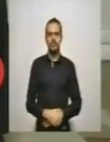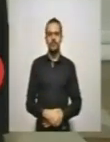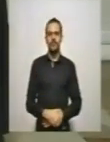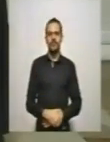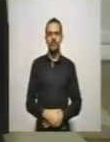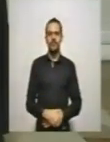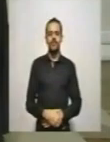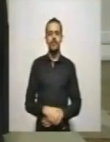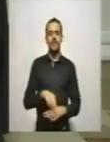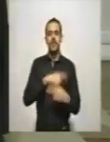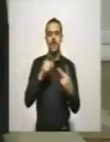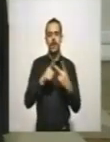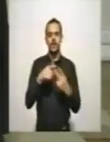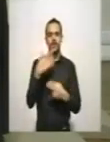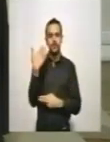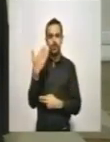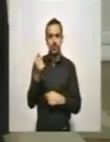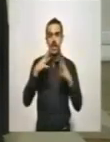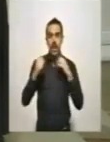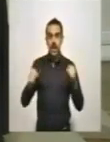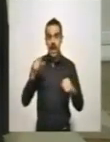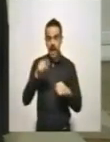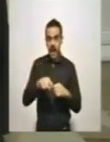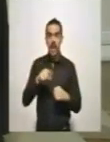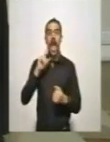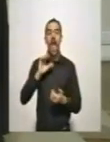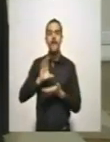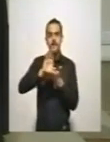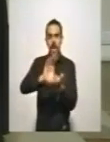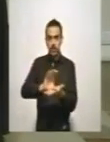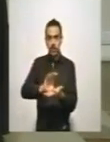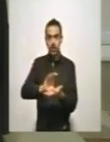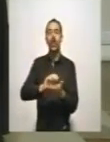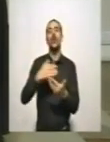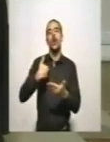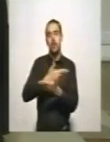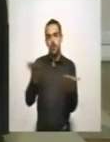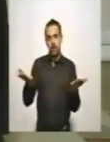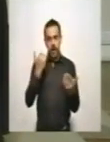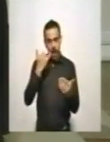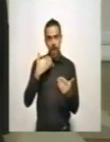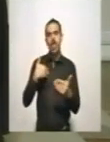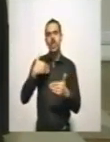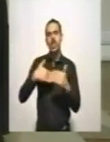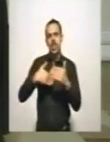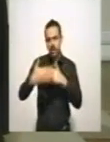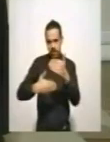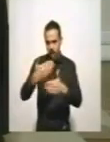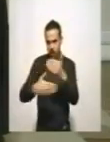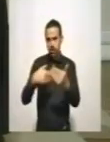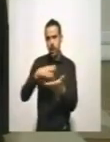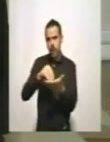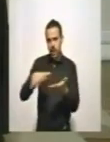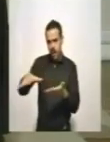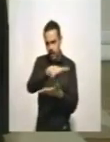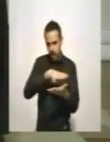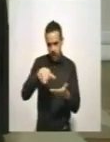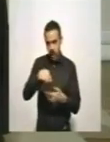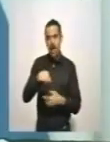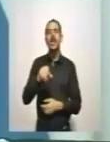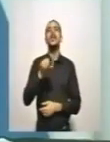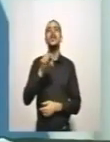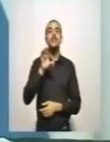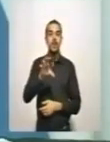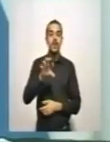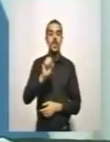Hace uso de la palabra la Secretaria de Inversión Pública y Desarrollo Territorial, Laura Bevilacqua. Bueno, buenos